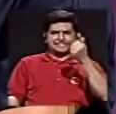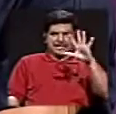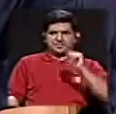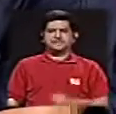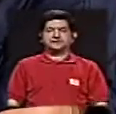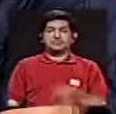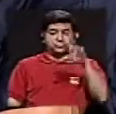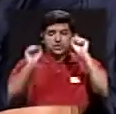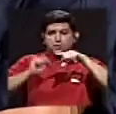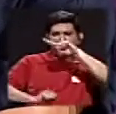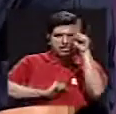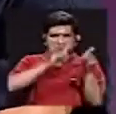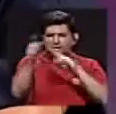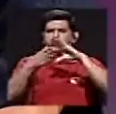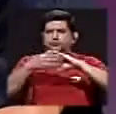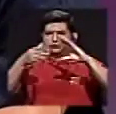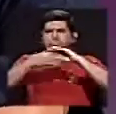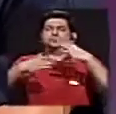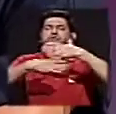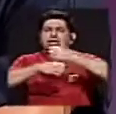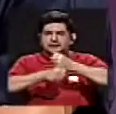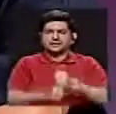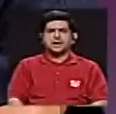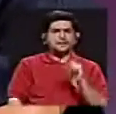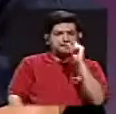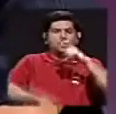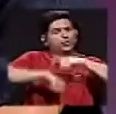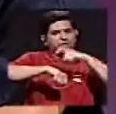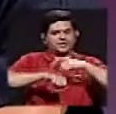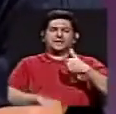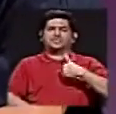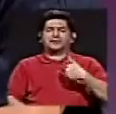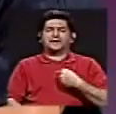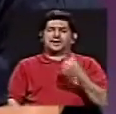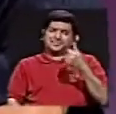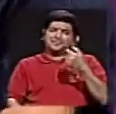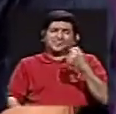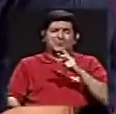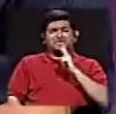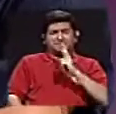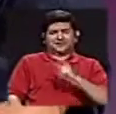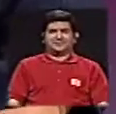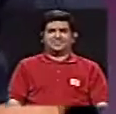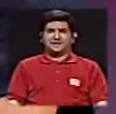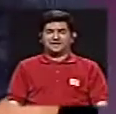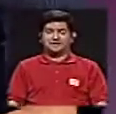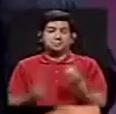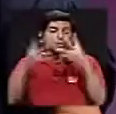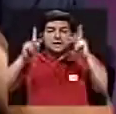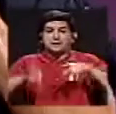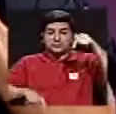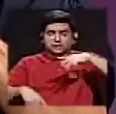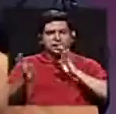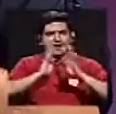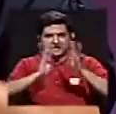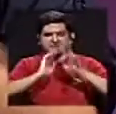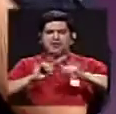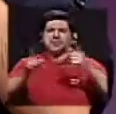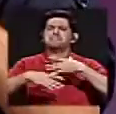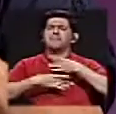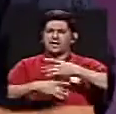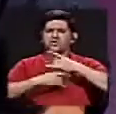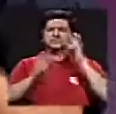15 y hacer sus preguntas y comentarios breves por favor porque tenemos muy poco tiempo ahora y somos muchas personas aquí hablando pero si nos